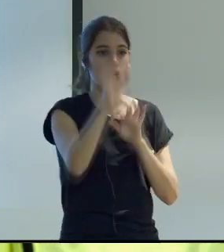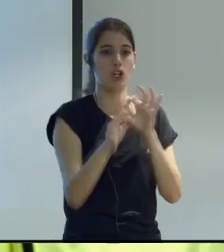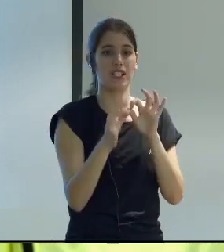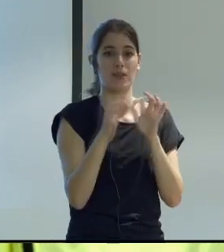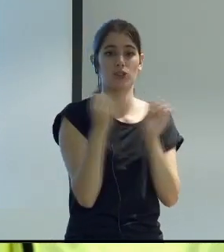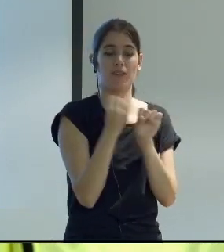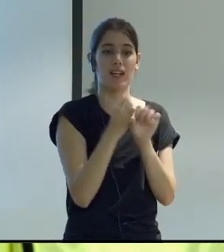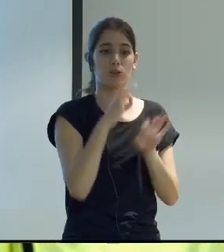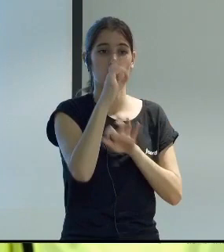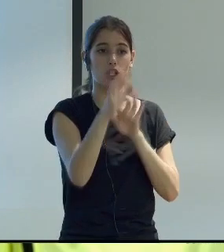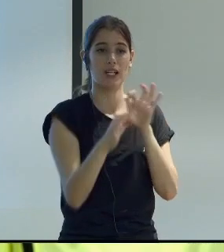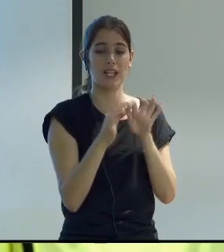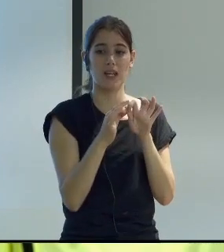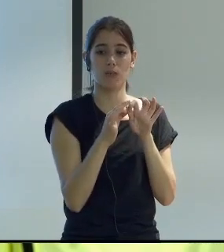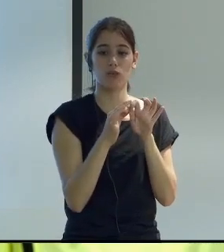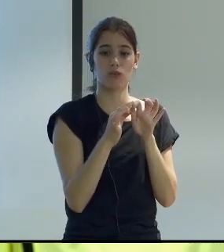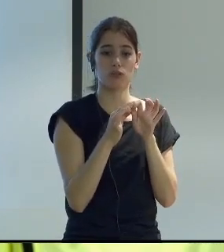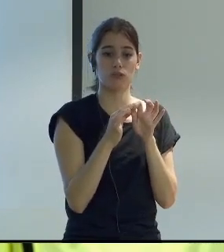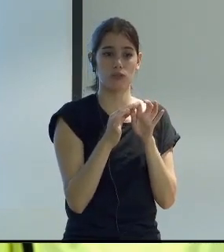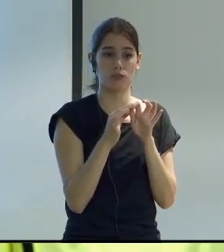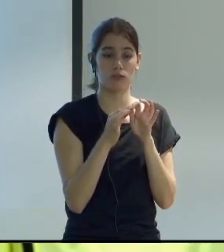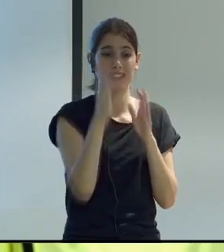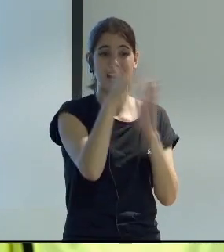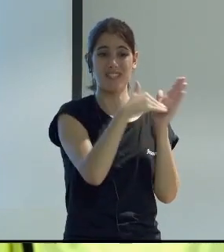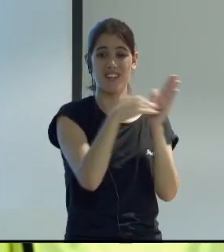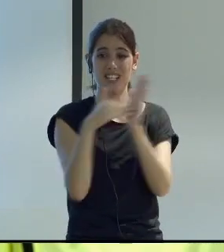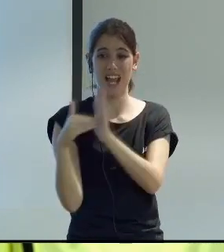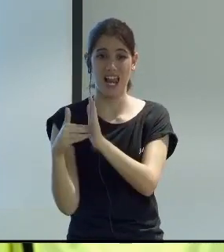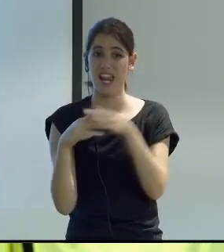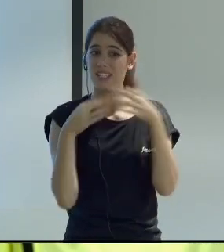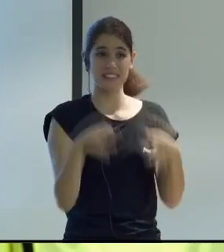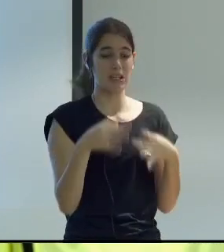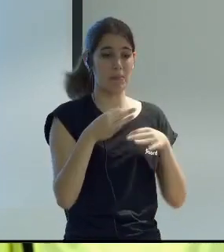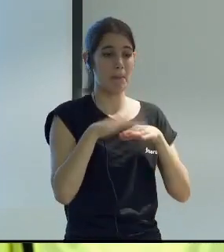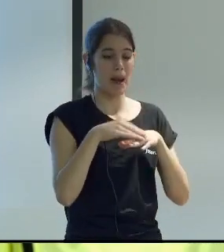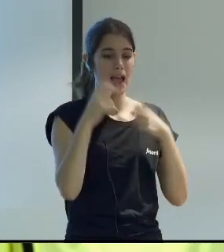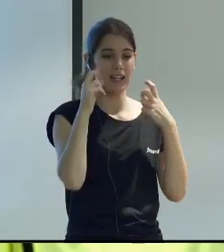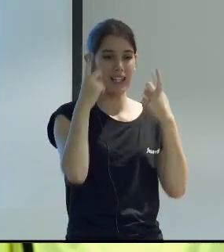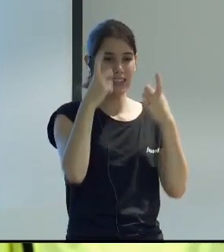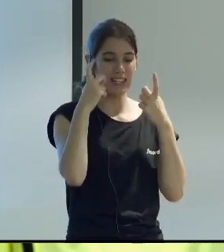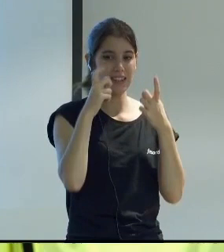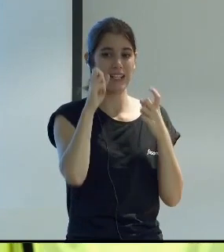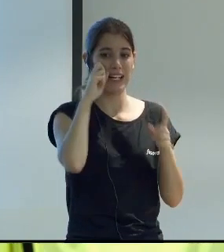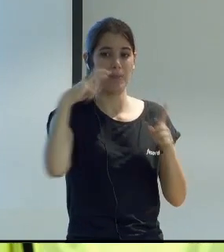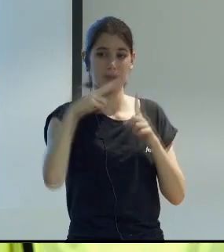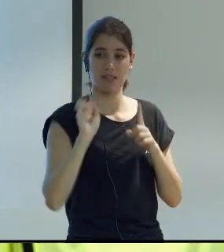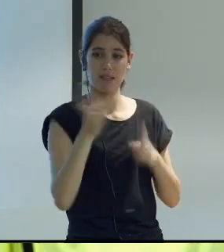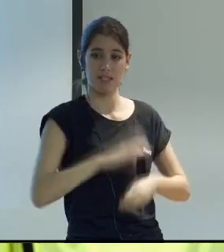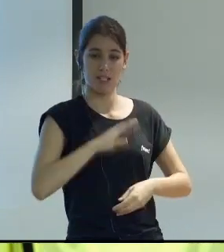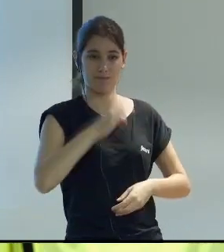trabajamos con transversalidad para ver que la perspectiva de diversidad funcional se tome